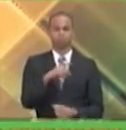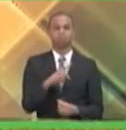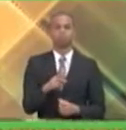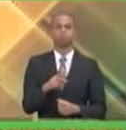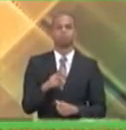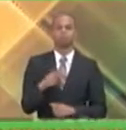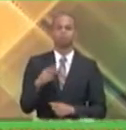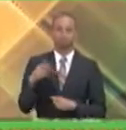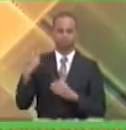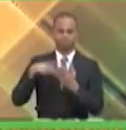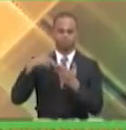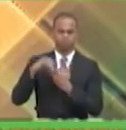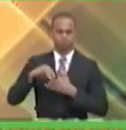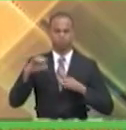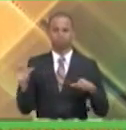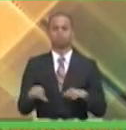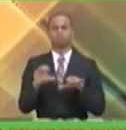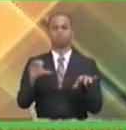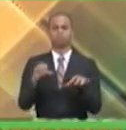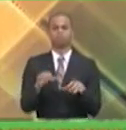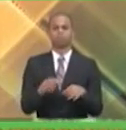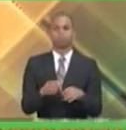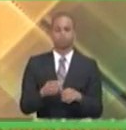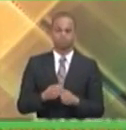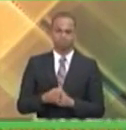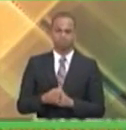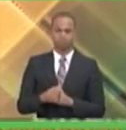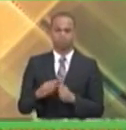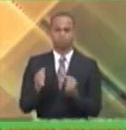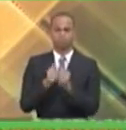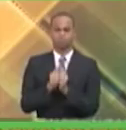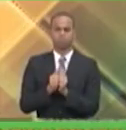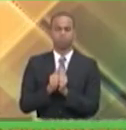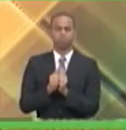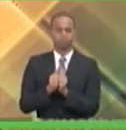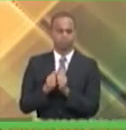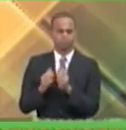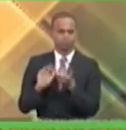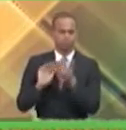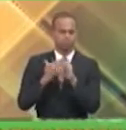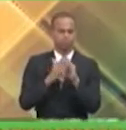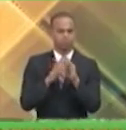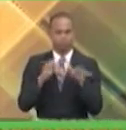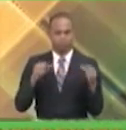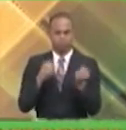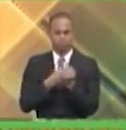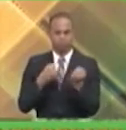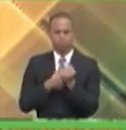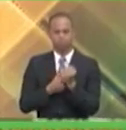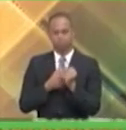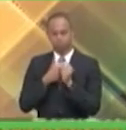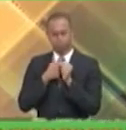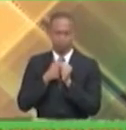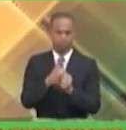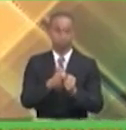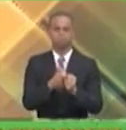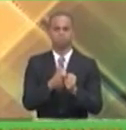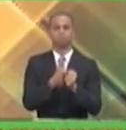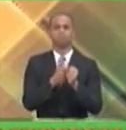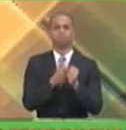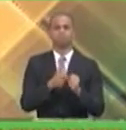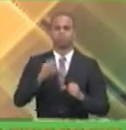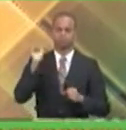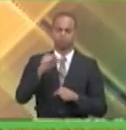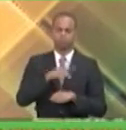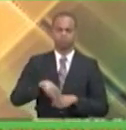proyecto, hacemos acuerdo con las comunidades y de apoyo, de seguimiento, y